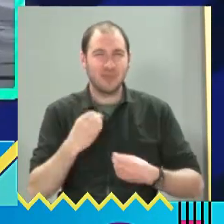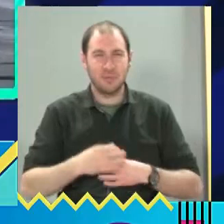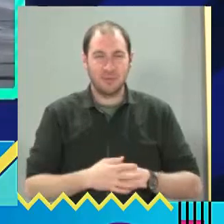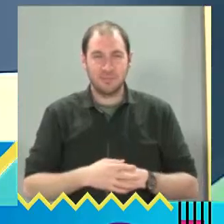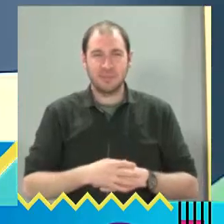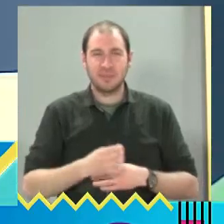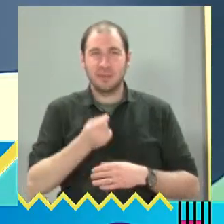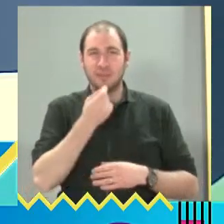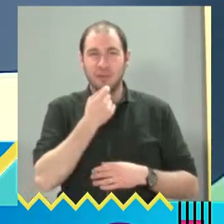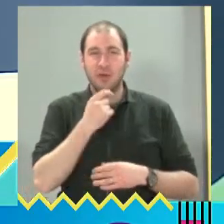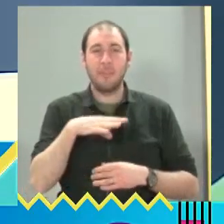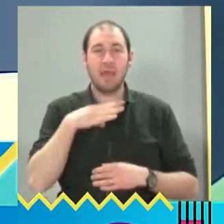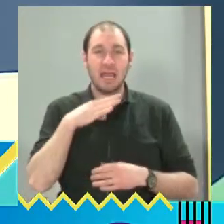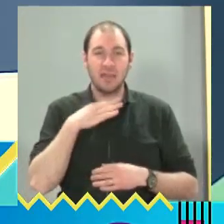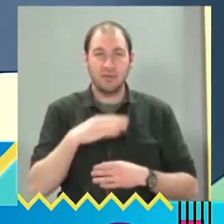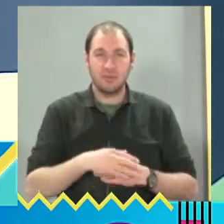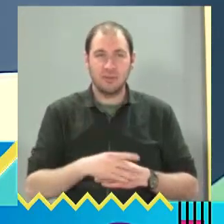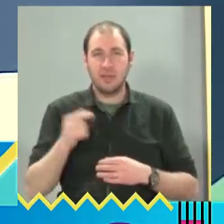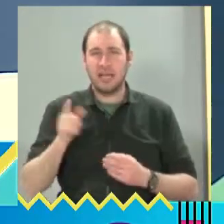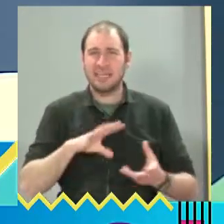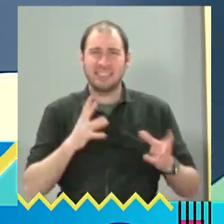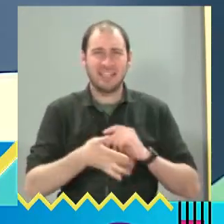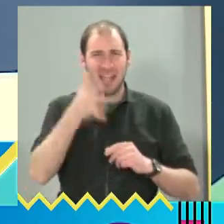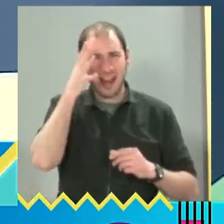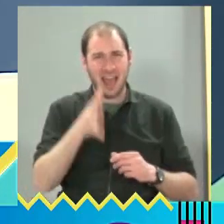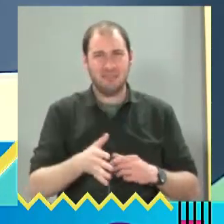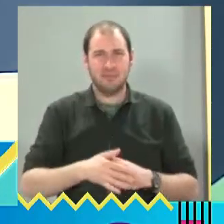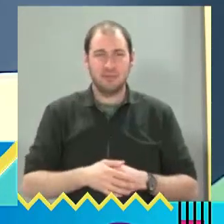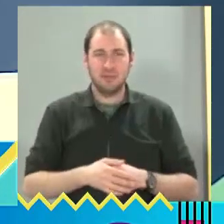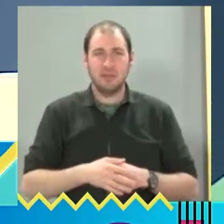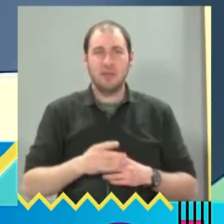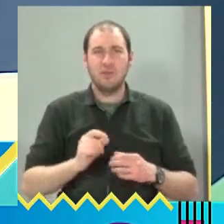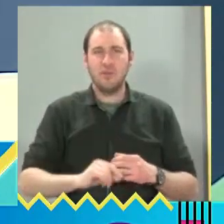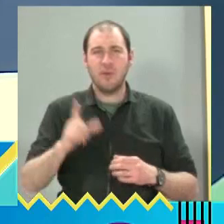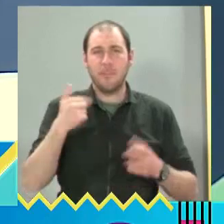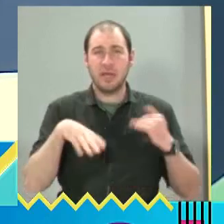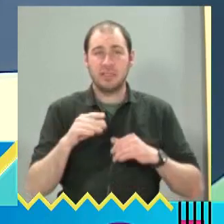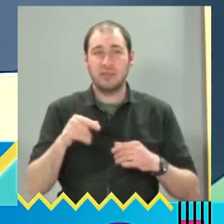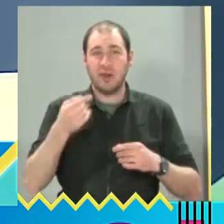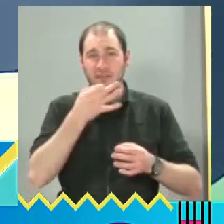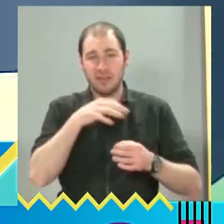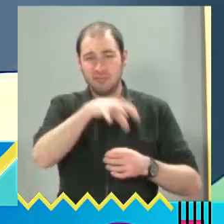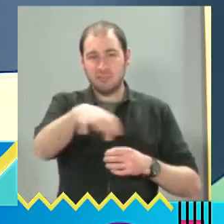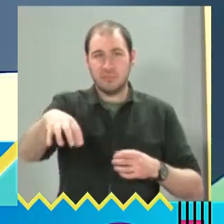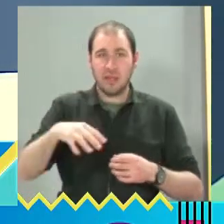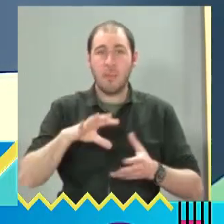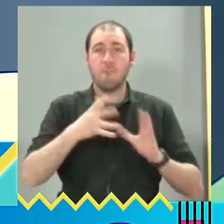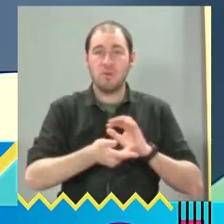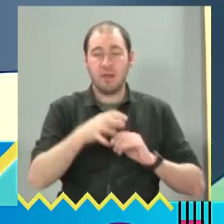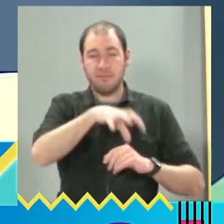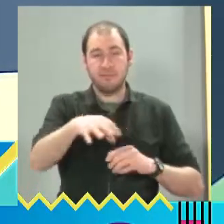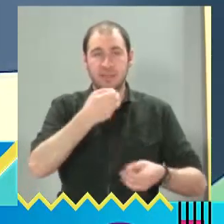Por ejemplo, en México, cuando tuvieron una de las grandes crisis ellos, los que más subieron fueron las franquicias, modelos de